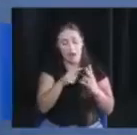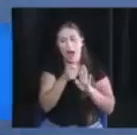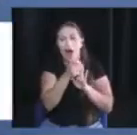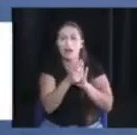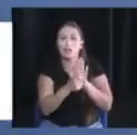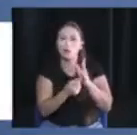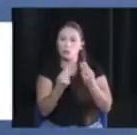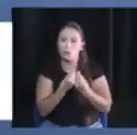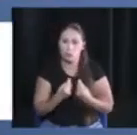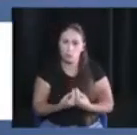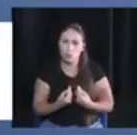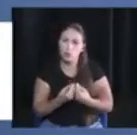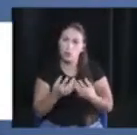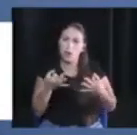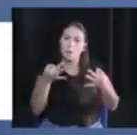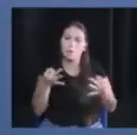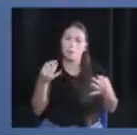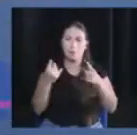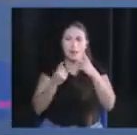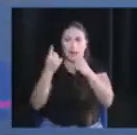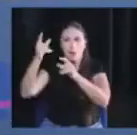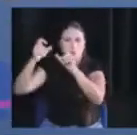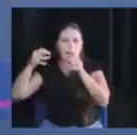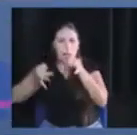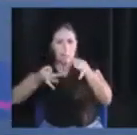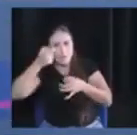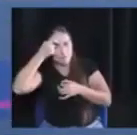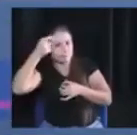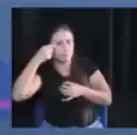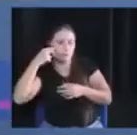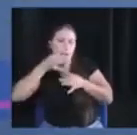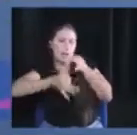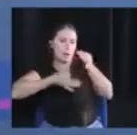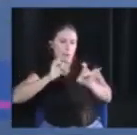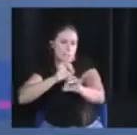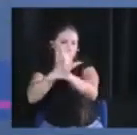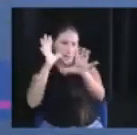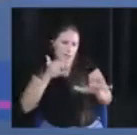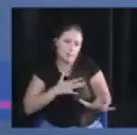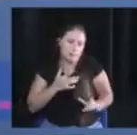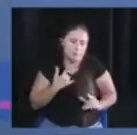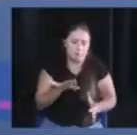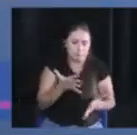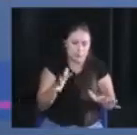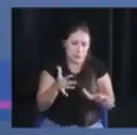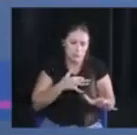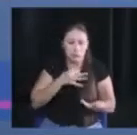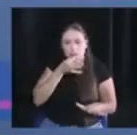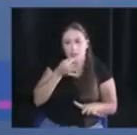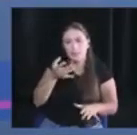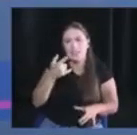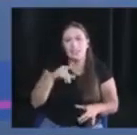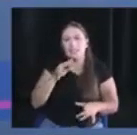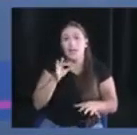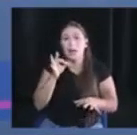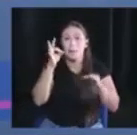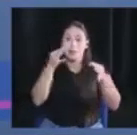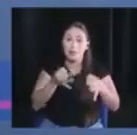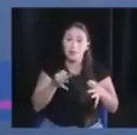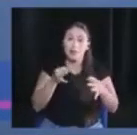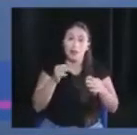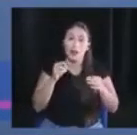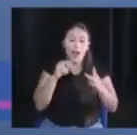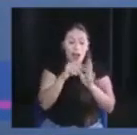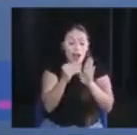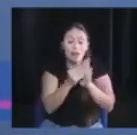artículos. Especialistas lo podrán explicar mejor que yo y pues si quieres hablamos un poco, pero la misma concepción de la